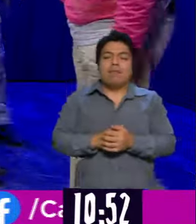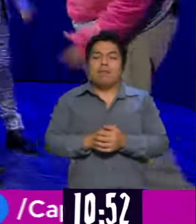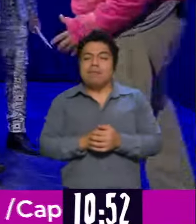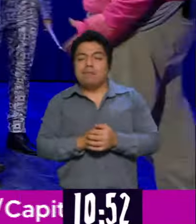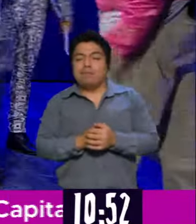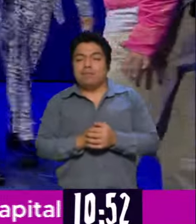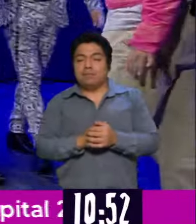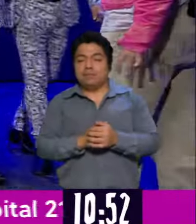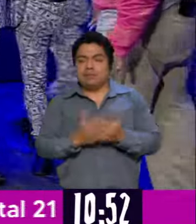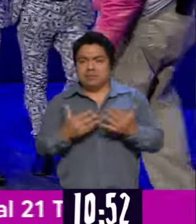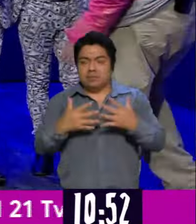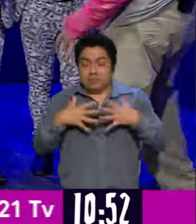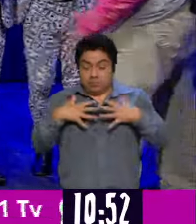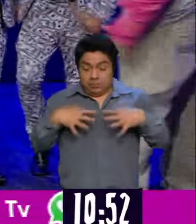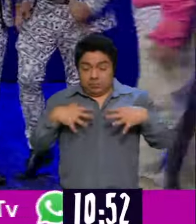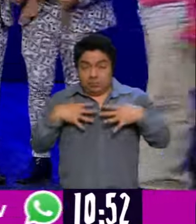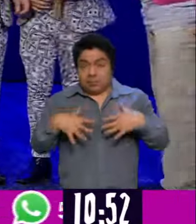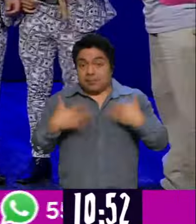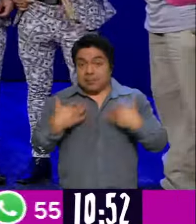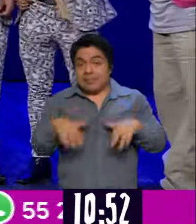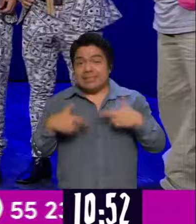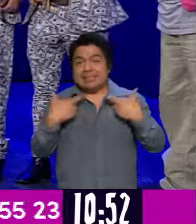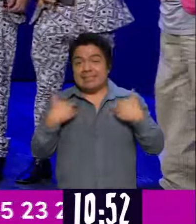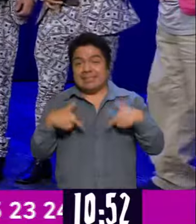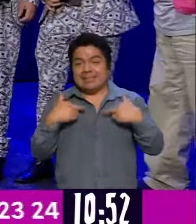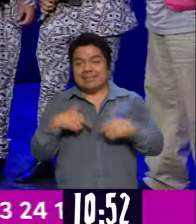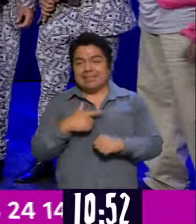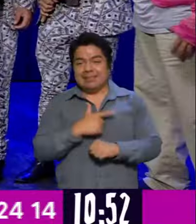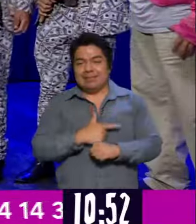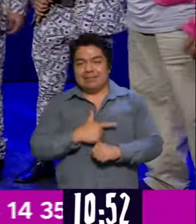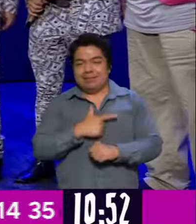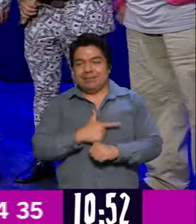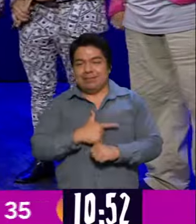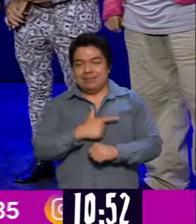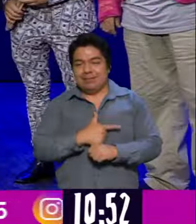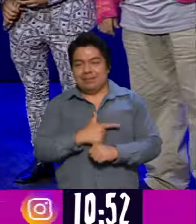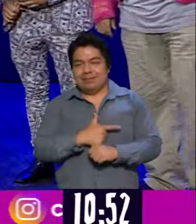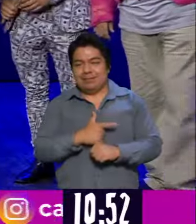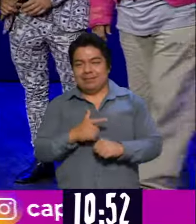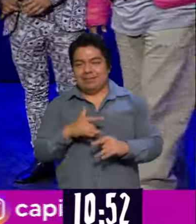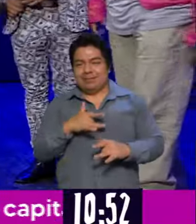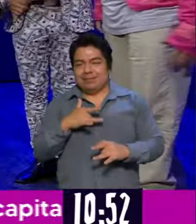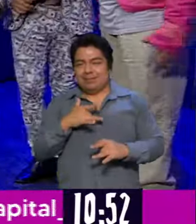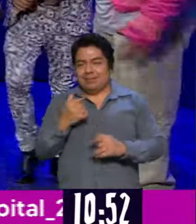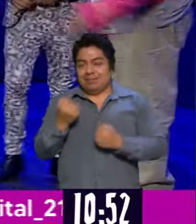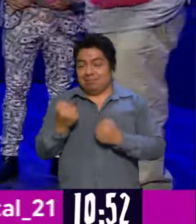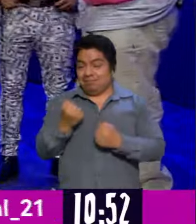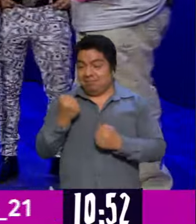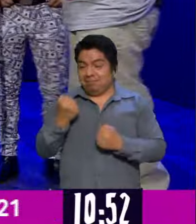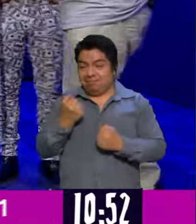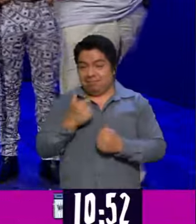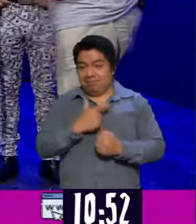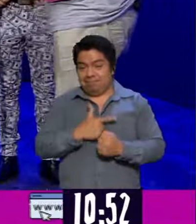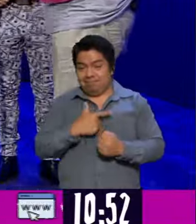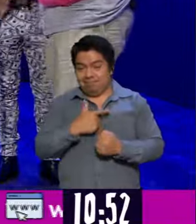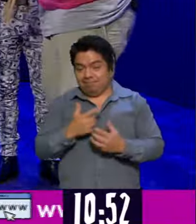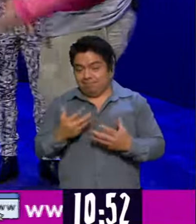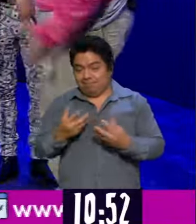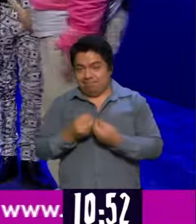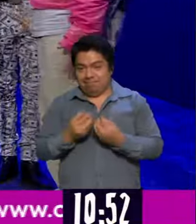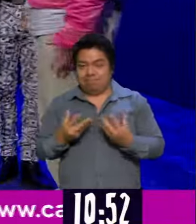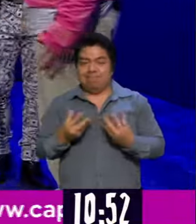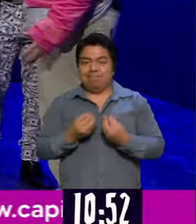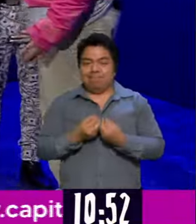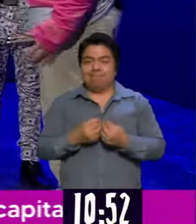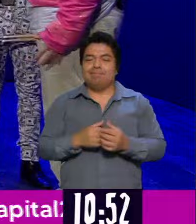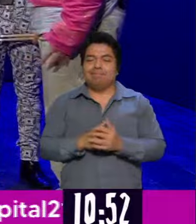no, chato. Los chato. Trajes, los espérate, trajes. Déjame restregarme para que se me pase la fortuna. Miren nomás, la haga, fortuna. Mire,